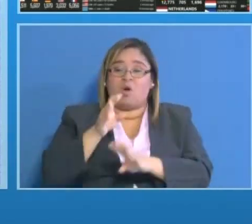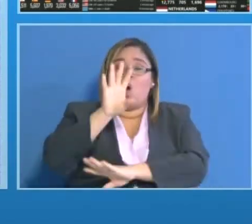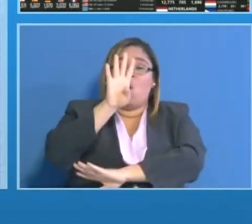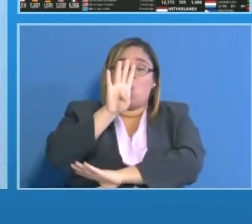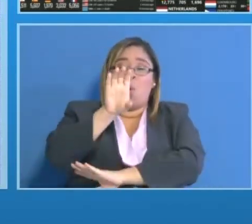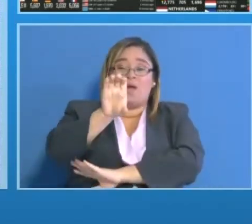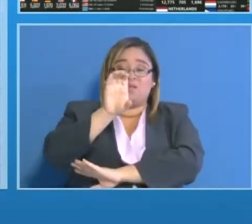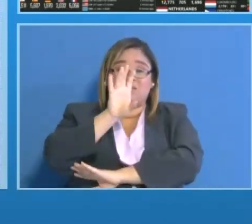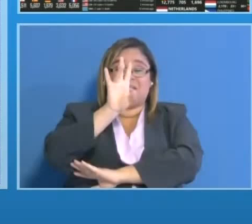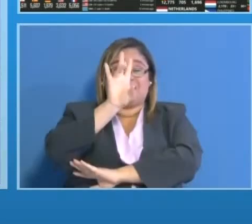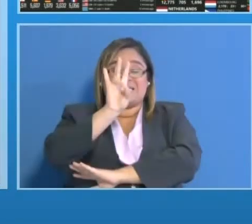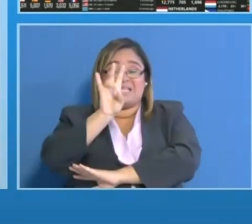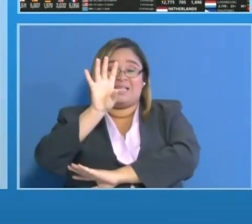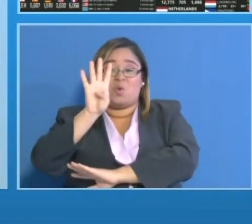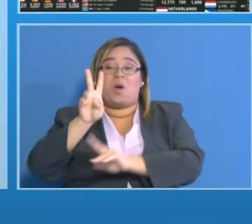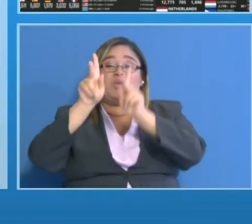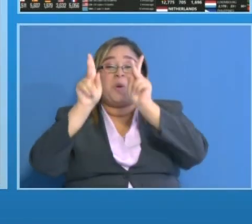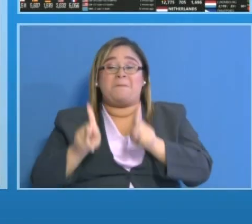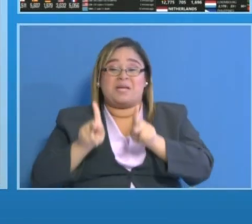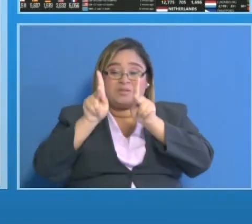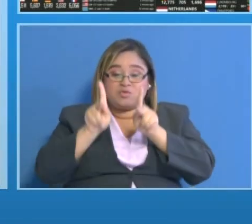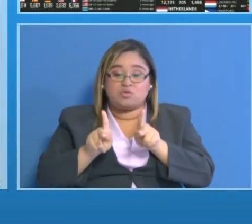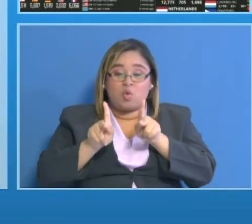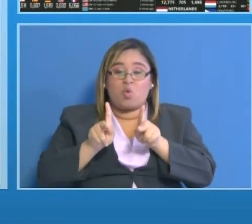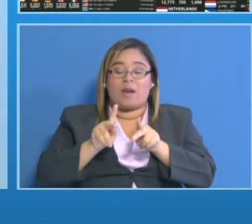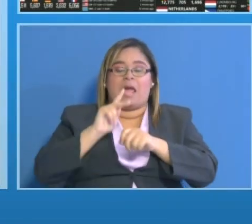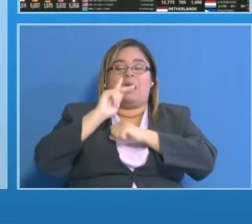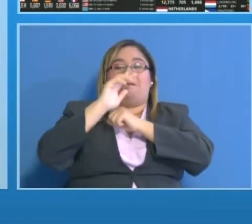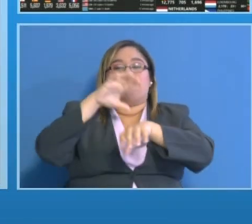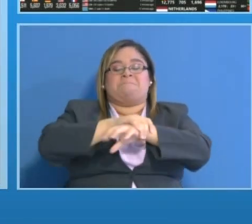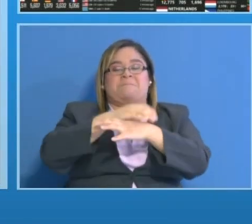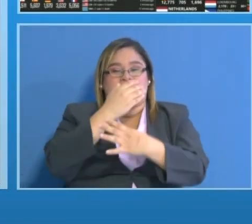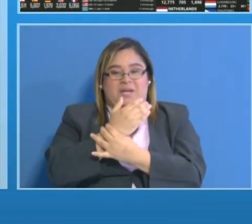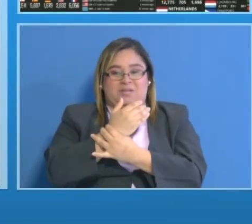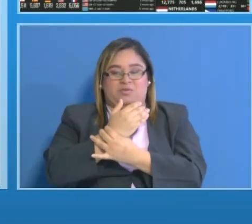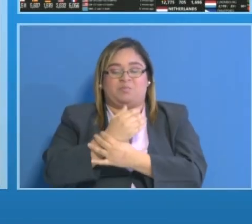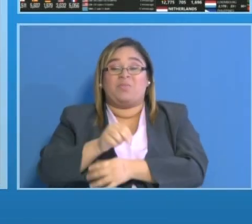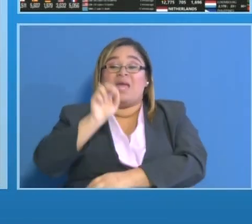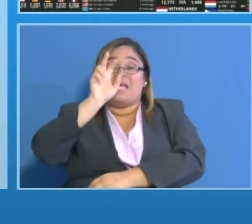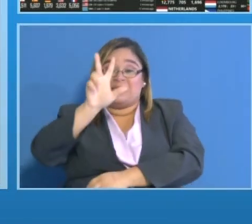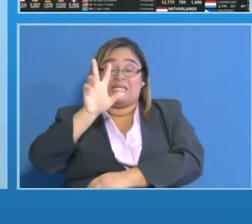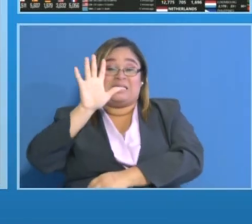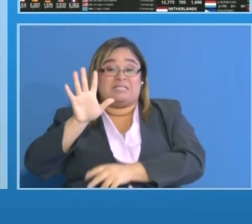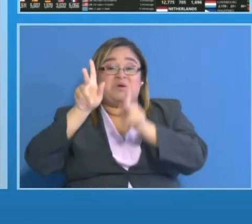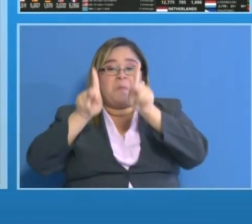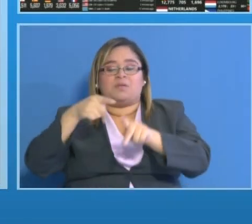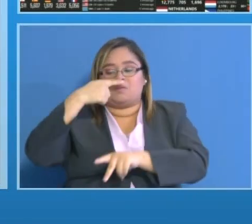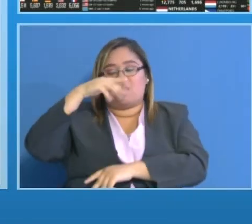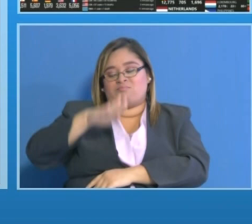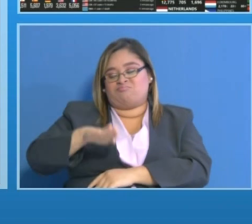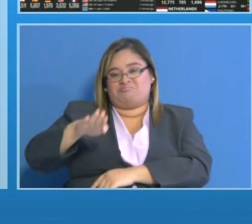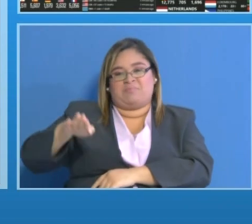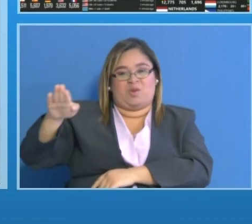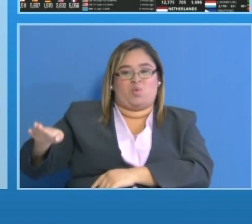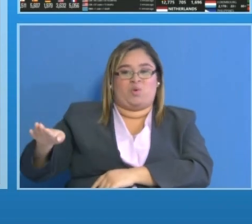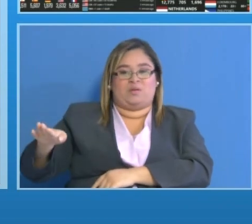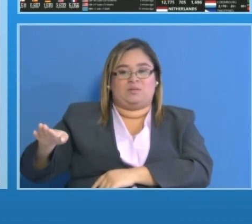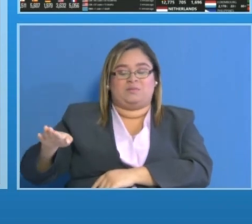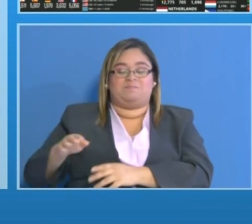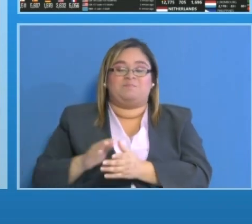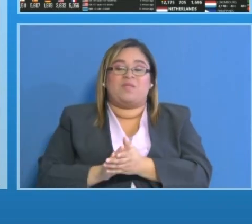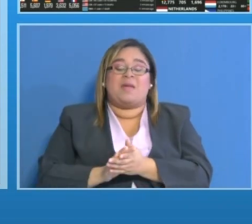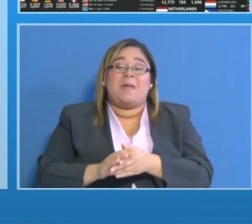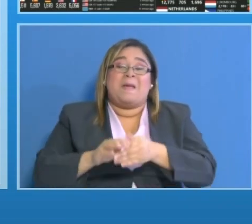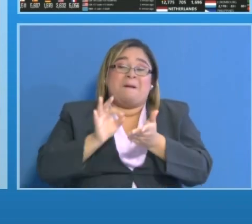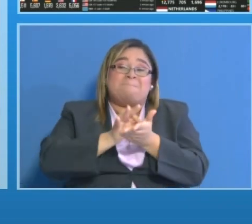474 personas a nivel nacional, de los cuales 35 son menores de edad. Y las